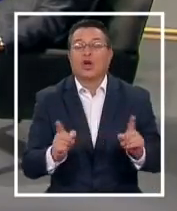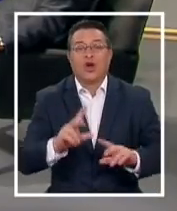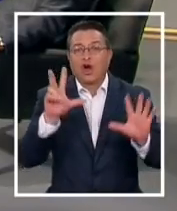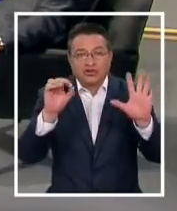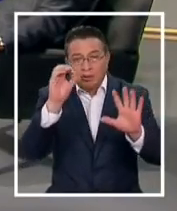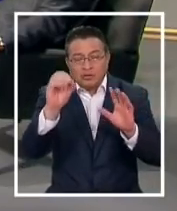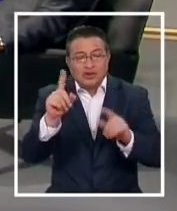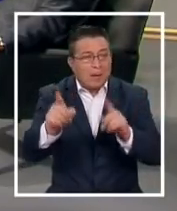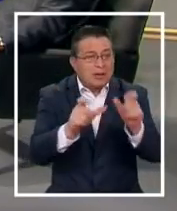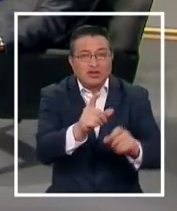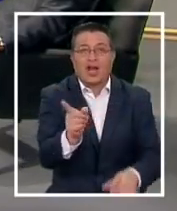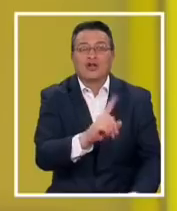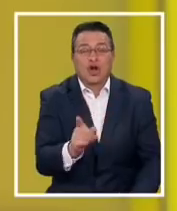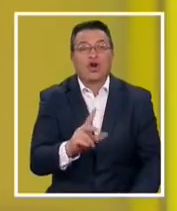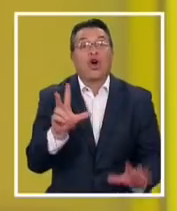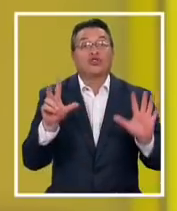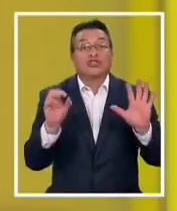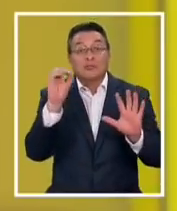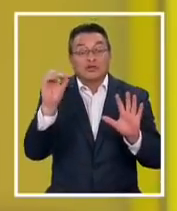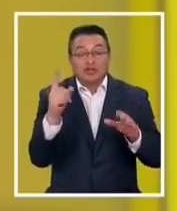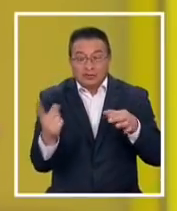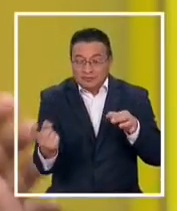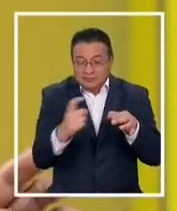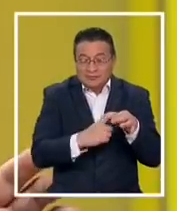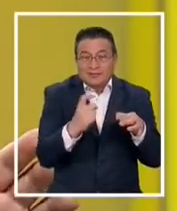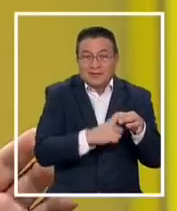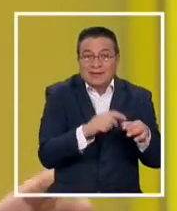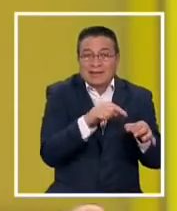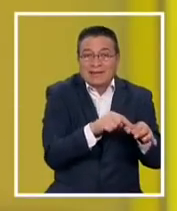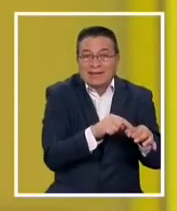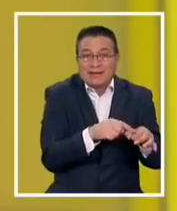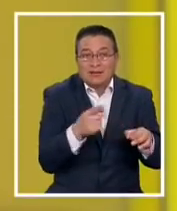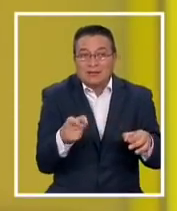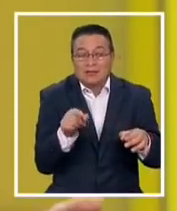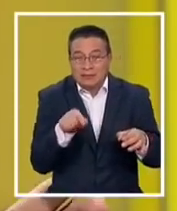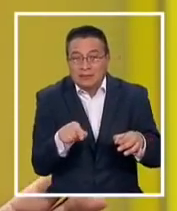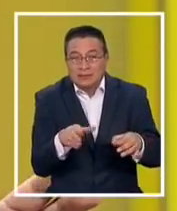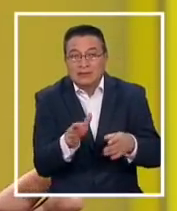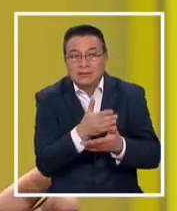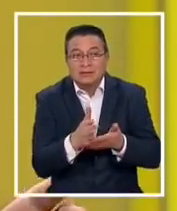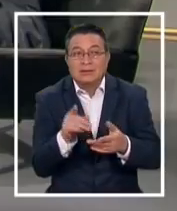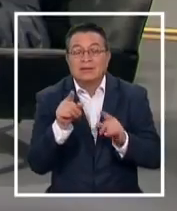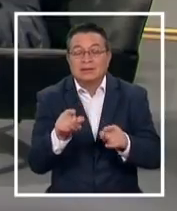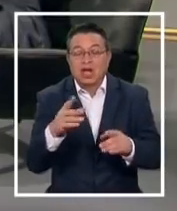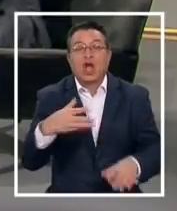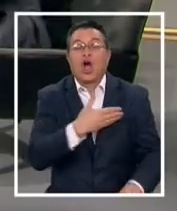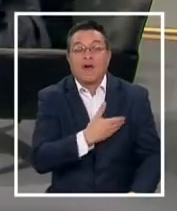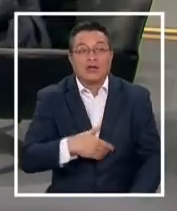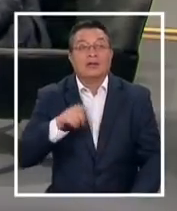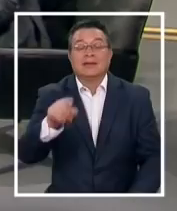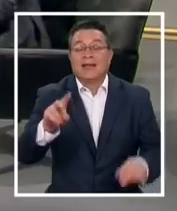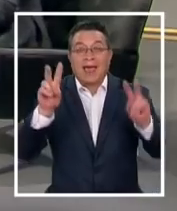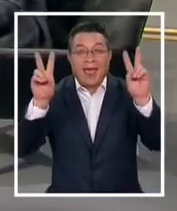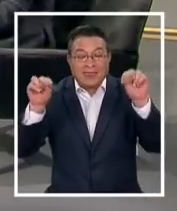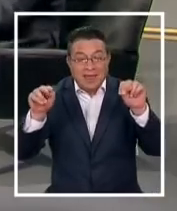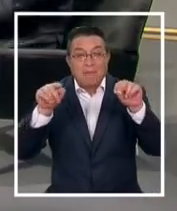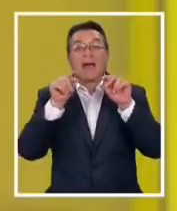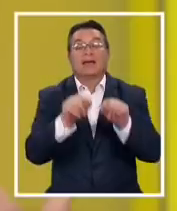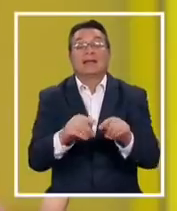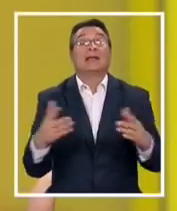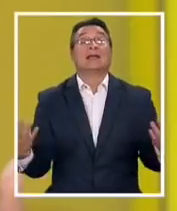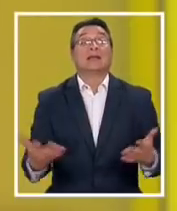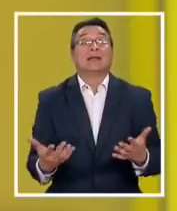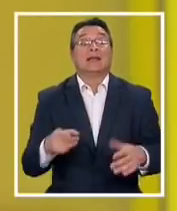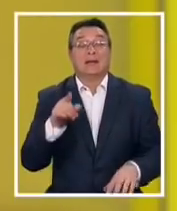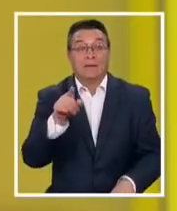de la población, el 80% de los que están inscritos, que son susceptibles de la... Porque esta es la letra chica que el gobierno entiende. El tema central es, hoy